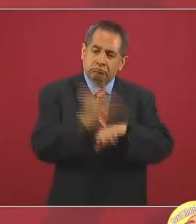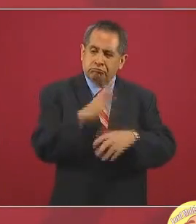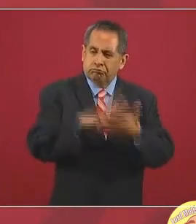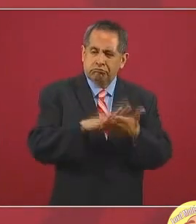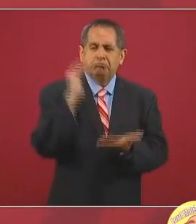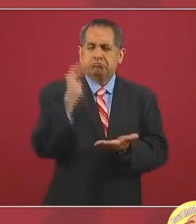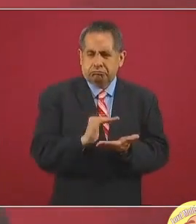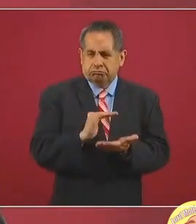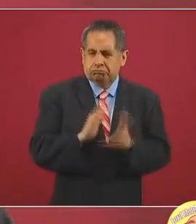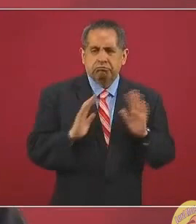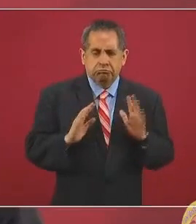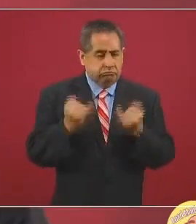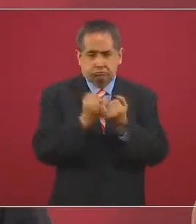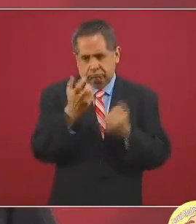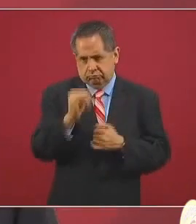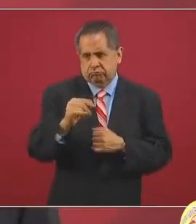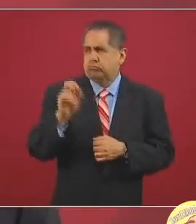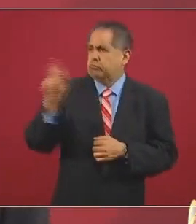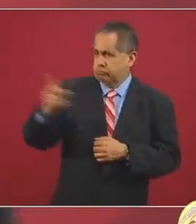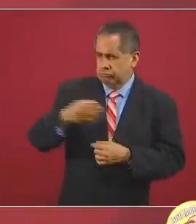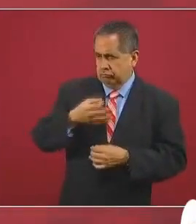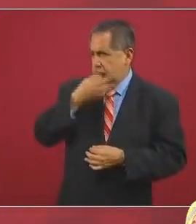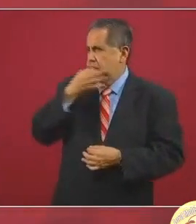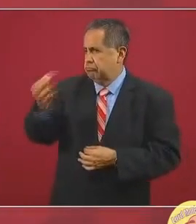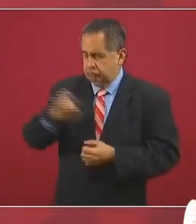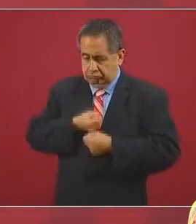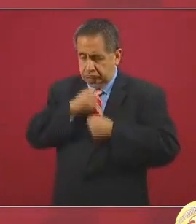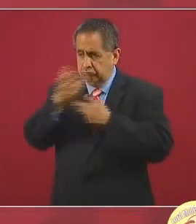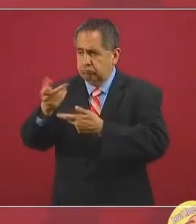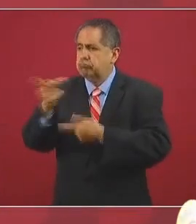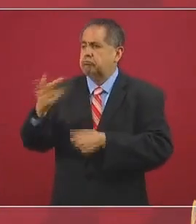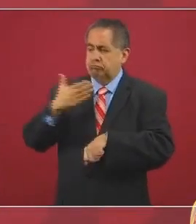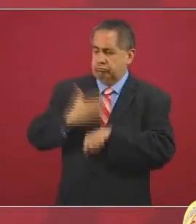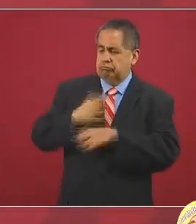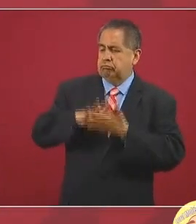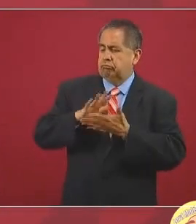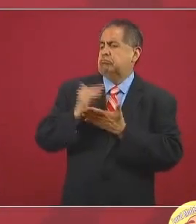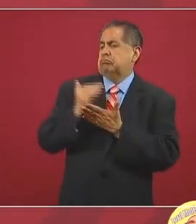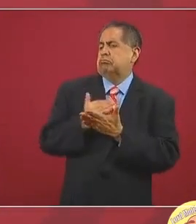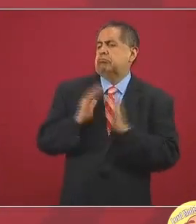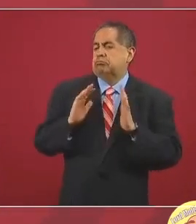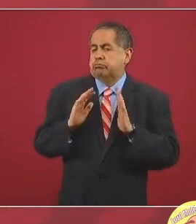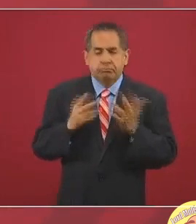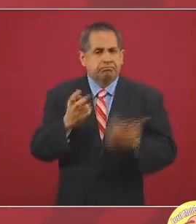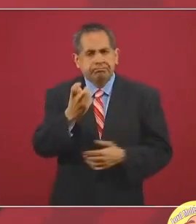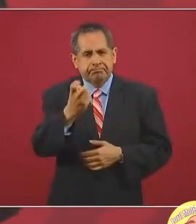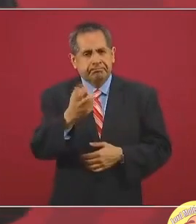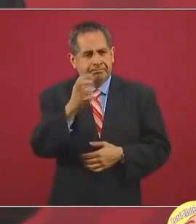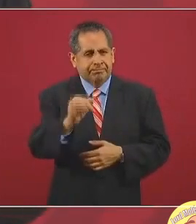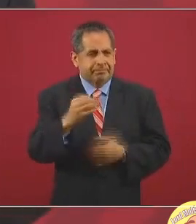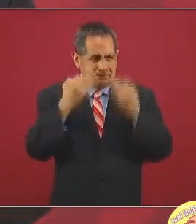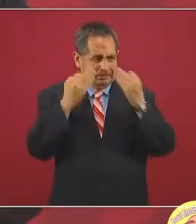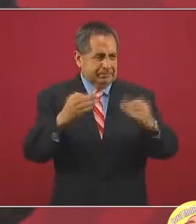pena, porque así es el procedimiento. Cuando hay un testigo protegido,